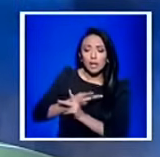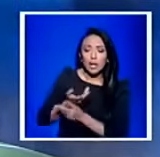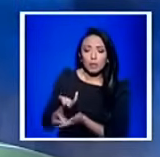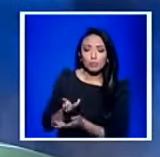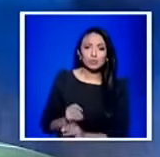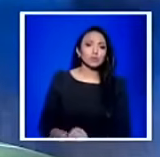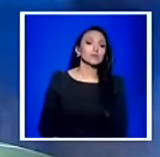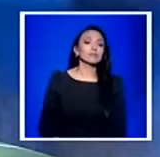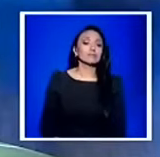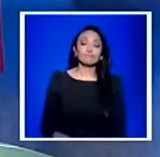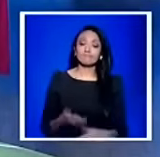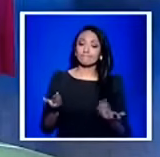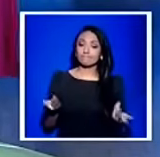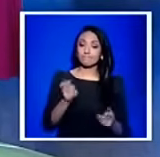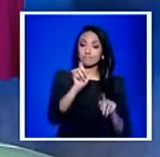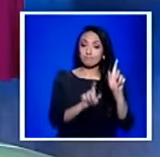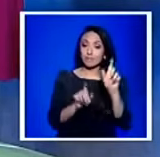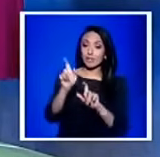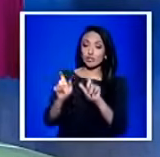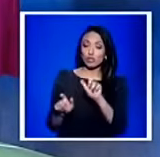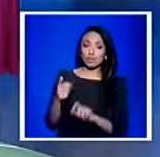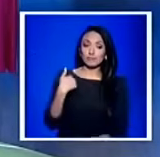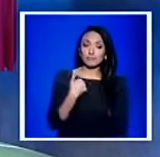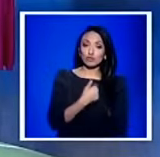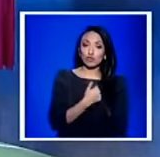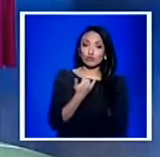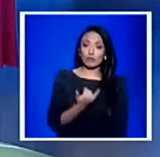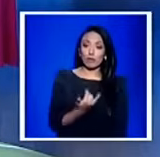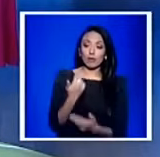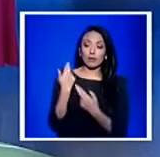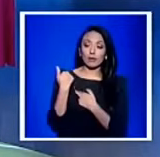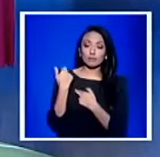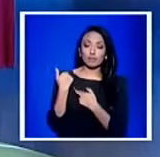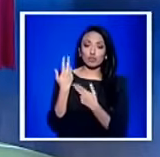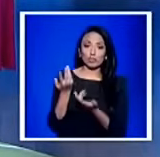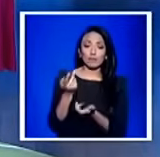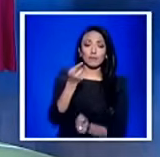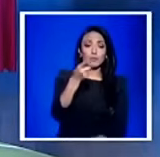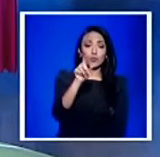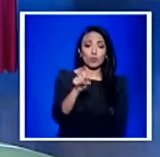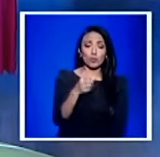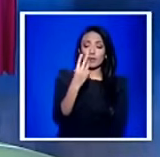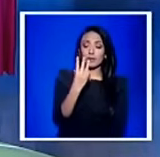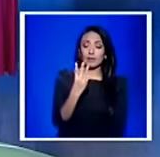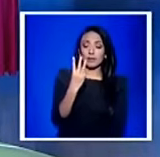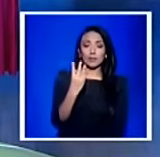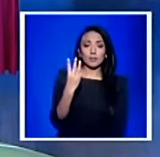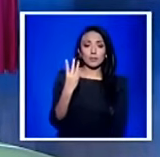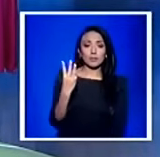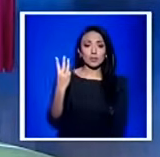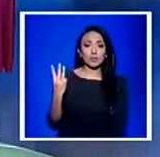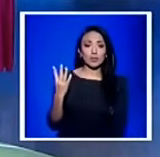quién paga los platos rotos? La ciudad. Ciudadanía. Ya lo saben, pueden consultar en